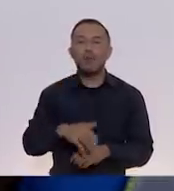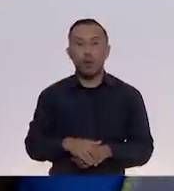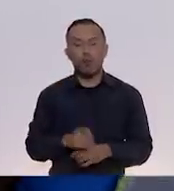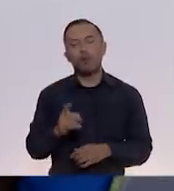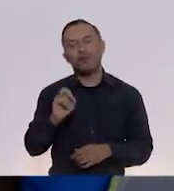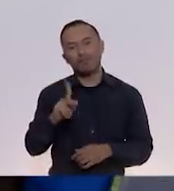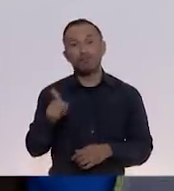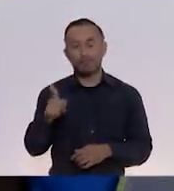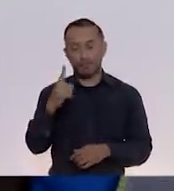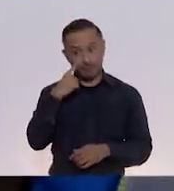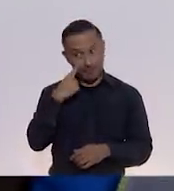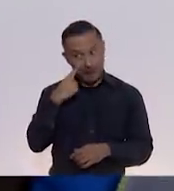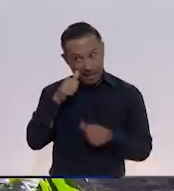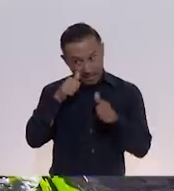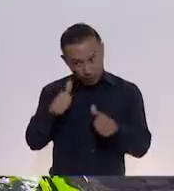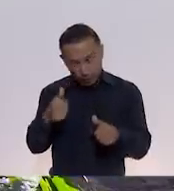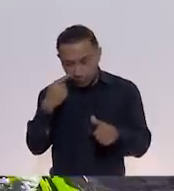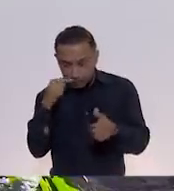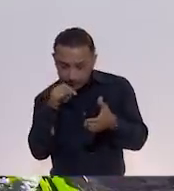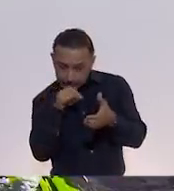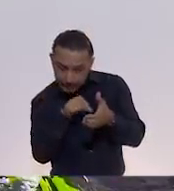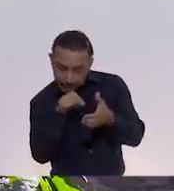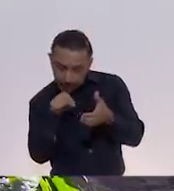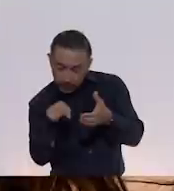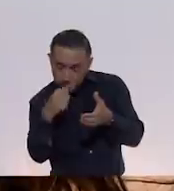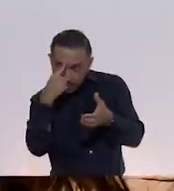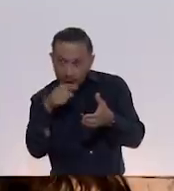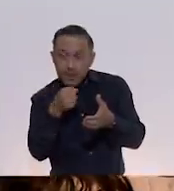pon atención, mira. Esto es lo del micrófono, ¿ok?